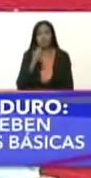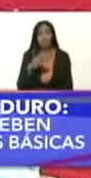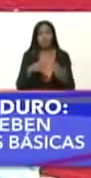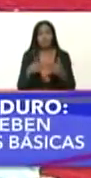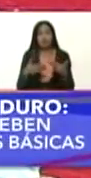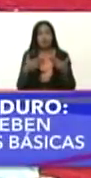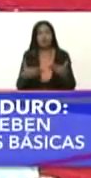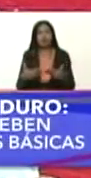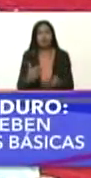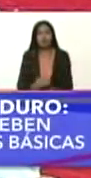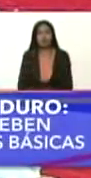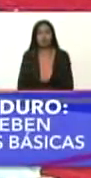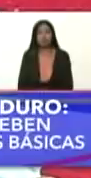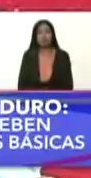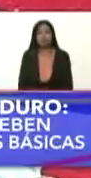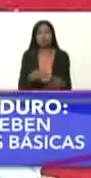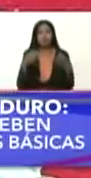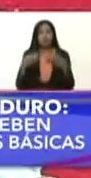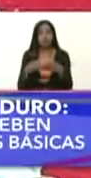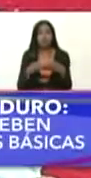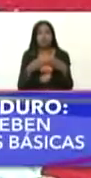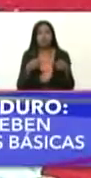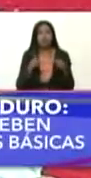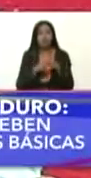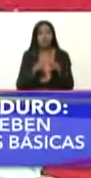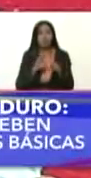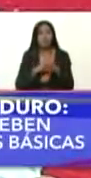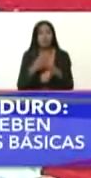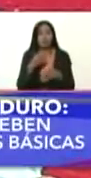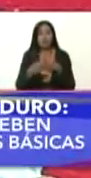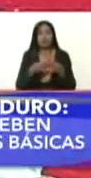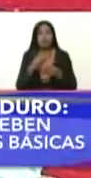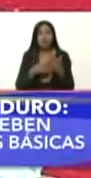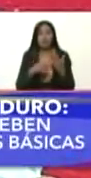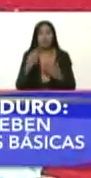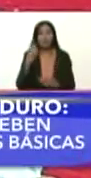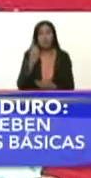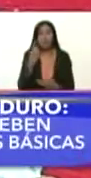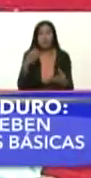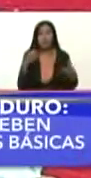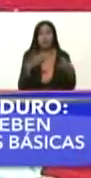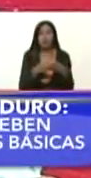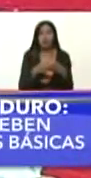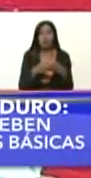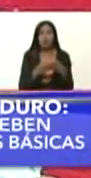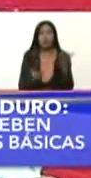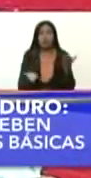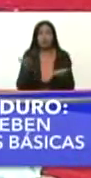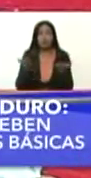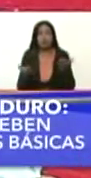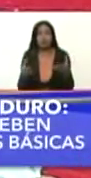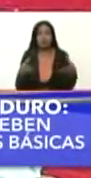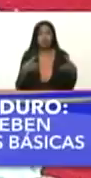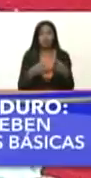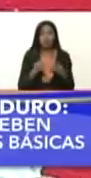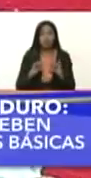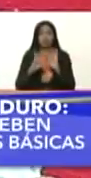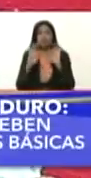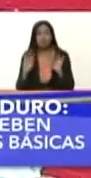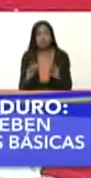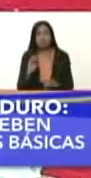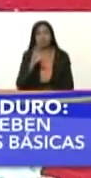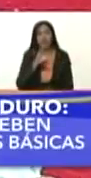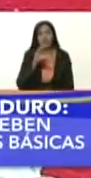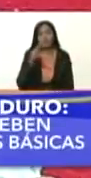darnos, reunirnos para hacer la primera reunión de balance colectivo de los